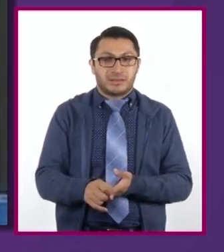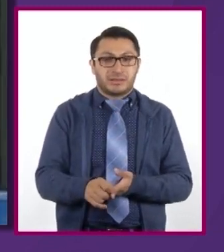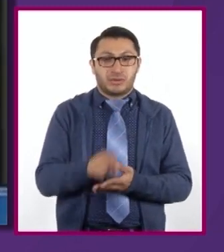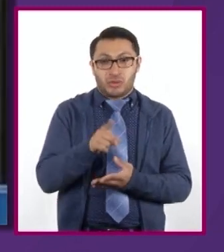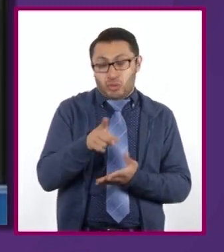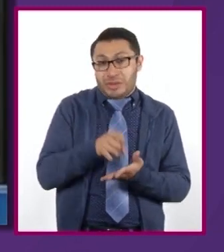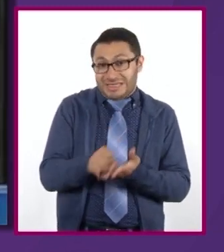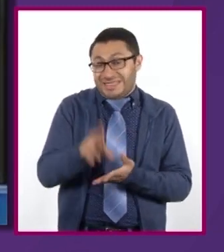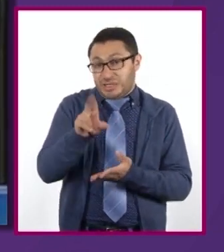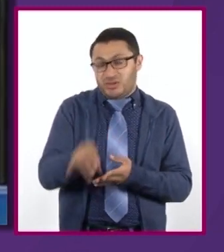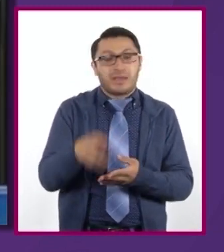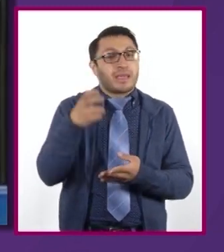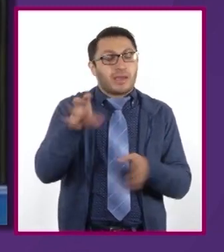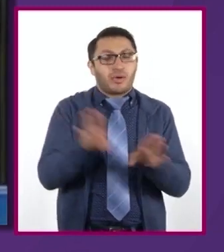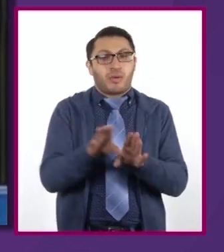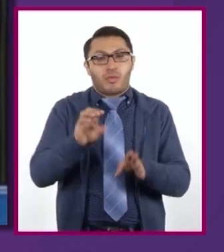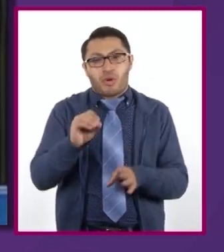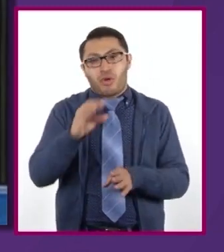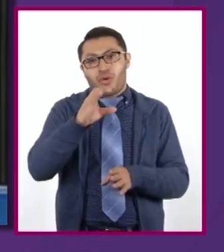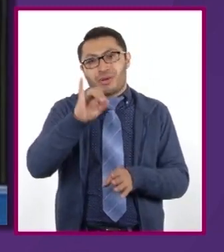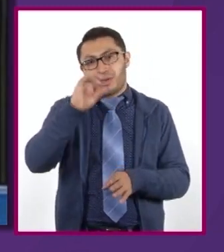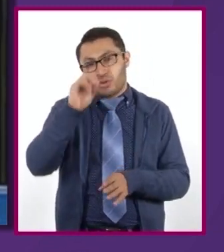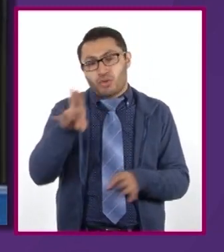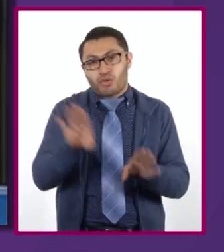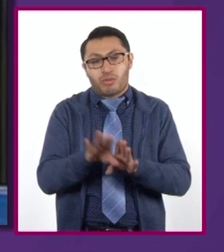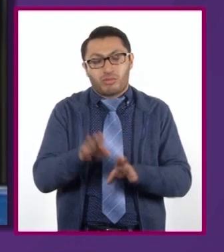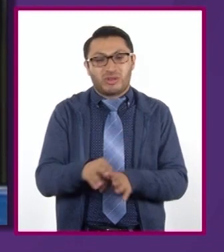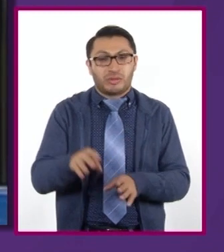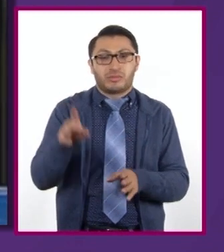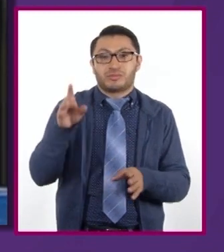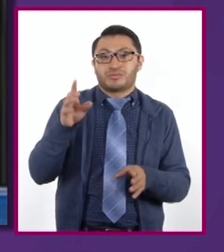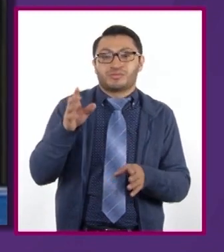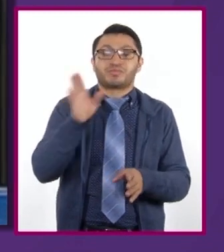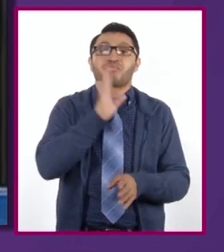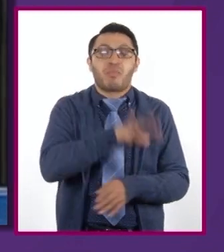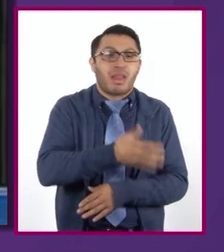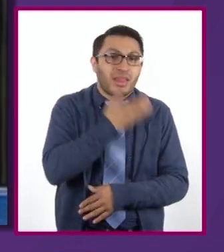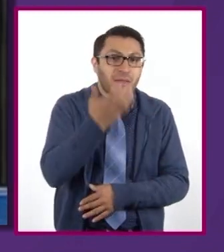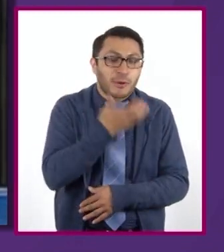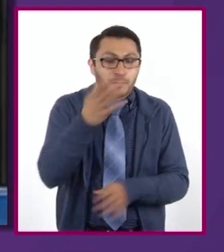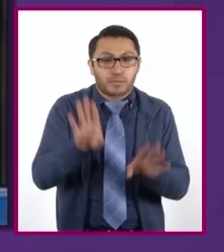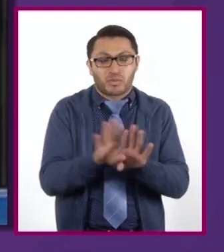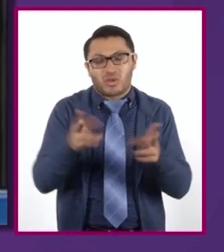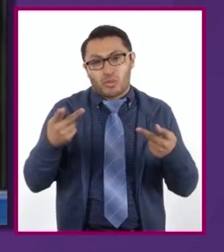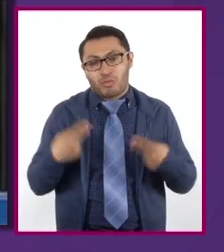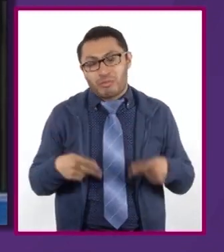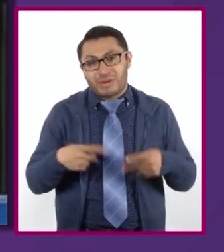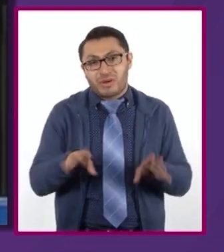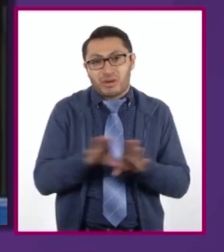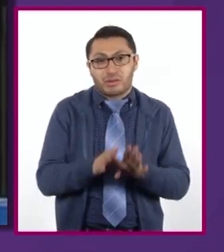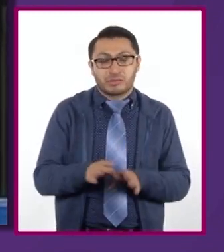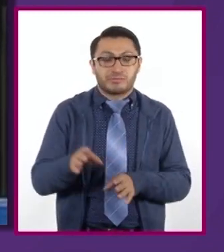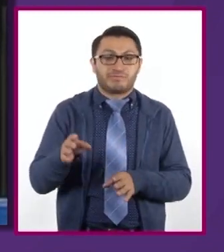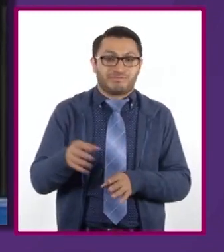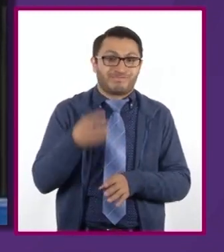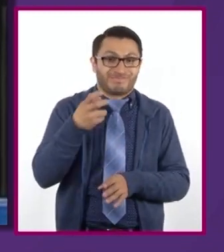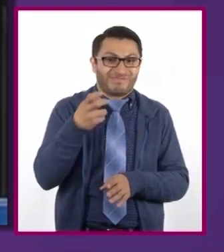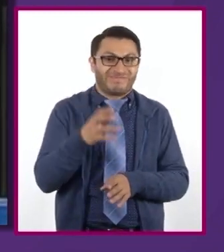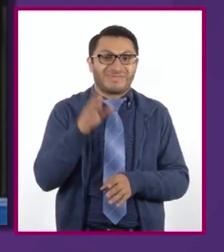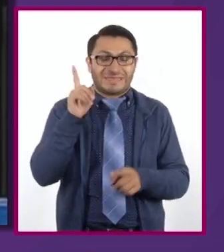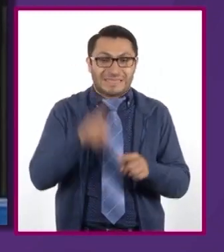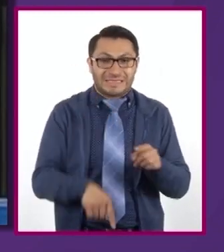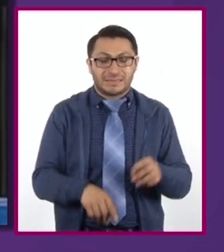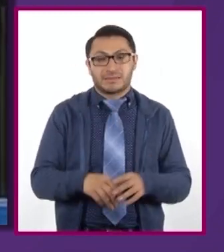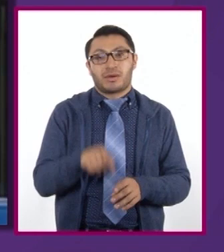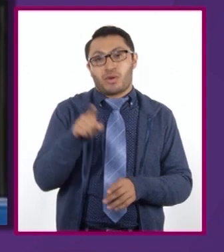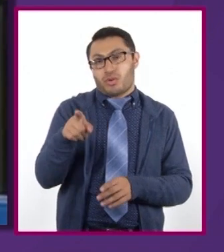Claro. Y a partir de ahí, pues, se divide una persona, se integra. o no sé. Bueno, yo creo que como dicen,